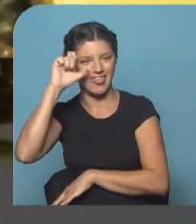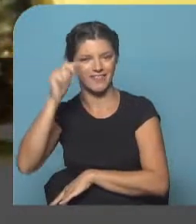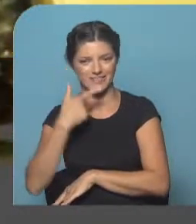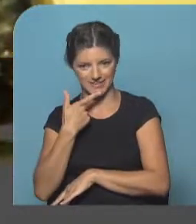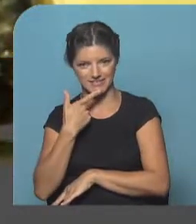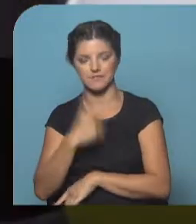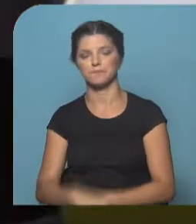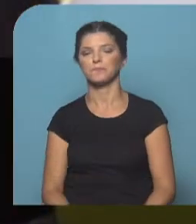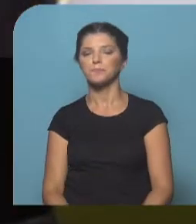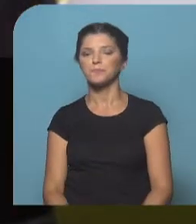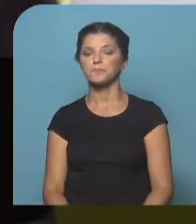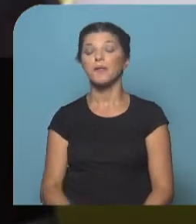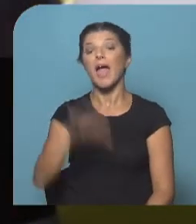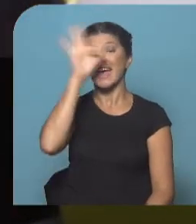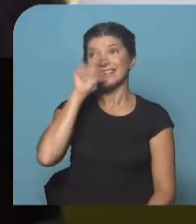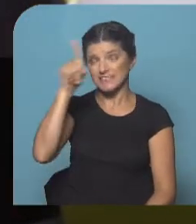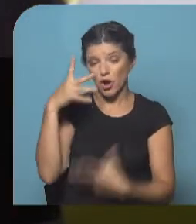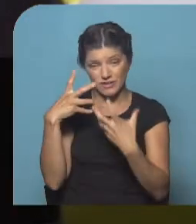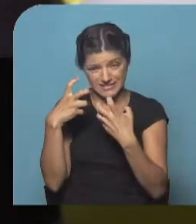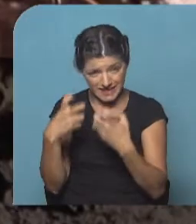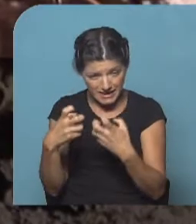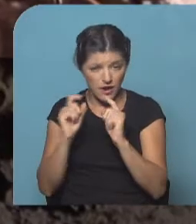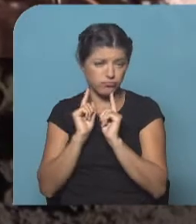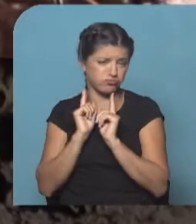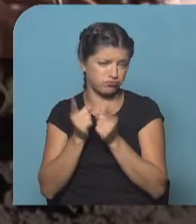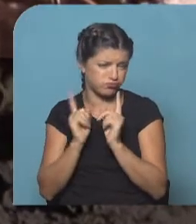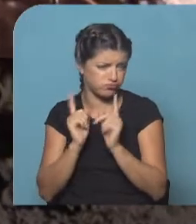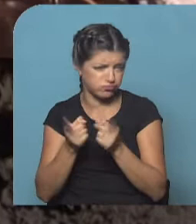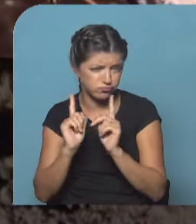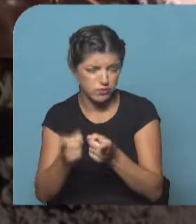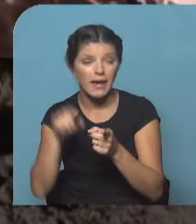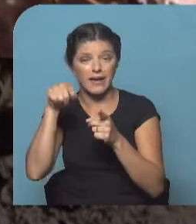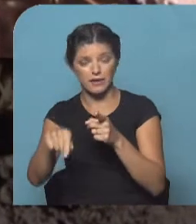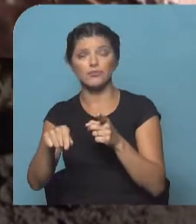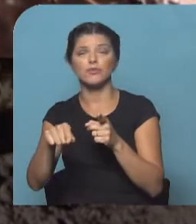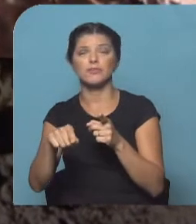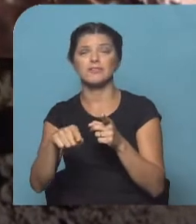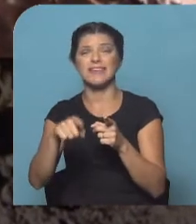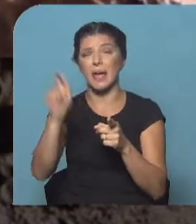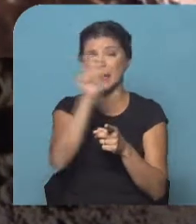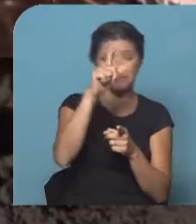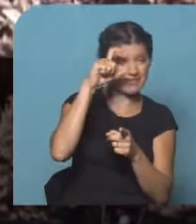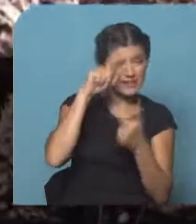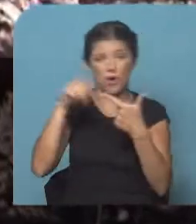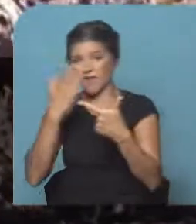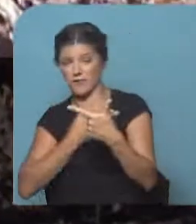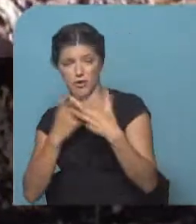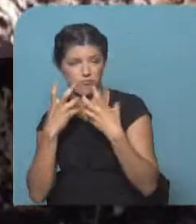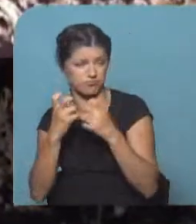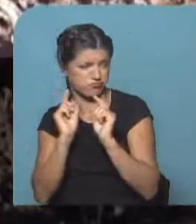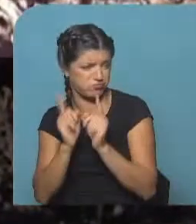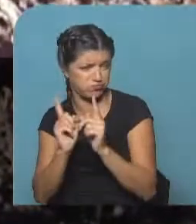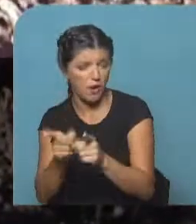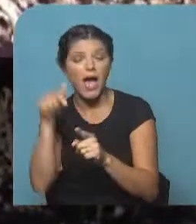Seguirá la sequía en Chaco. El déficit hídrico en la provincia se extenderá durante todo enero y febrero. La situación se